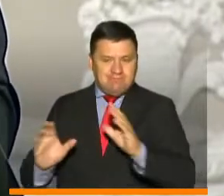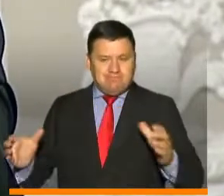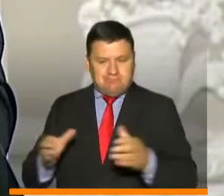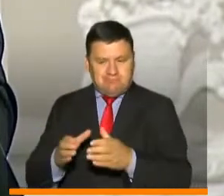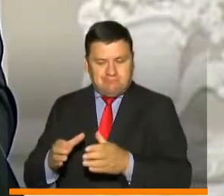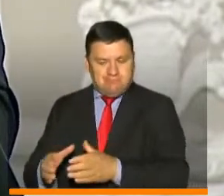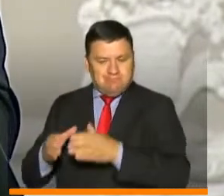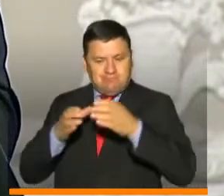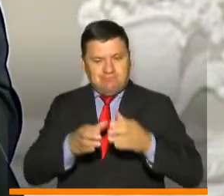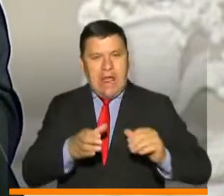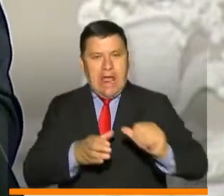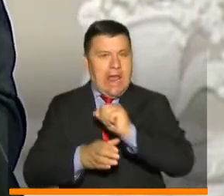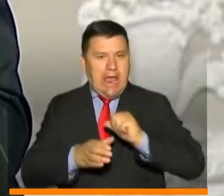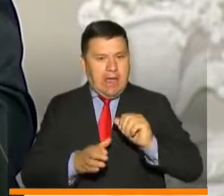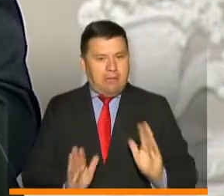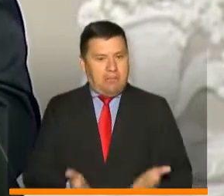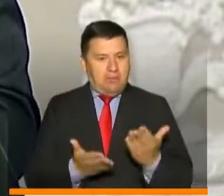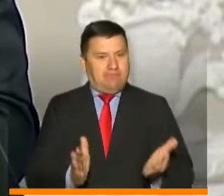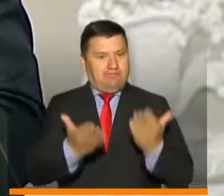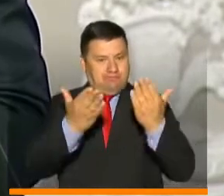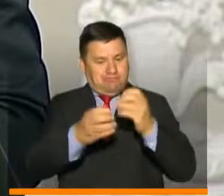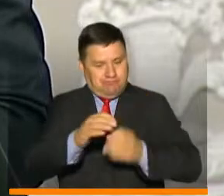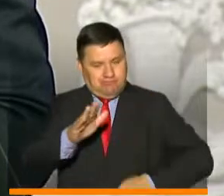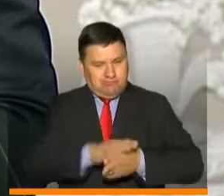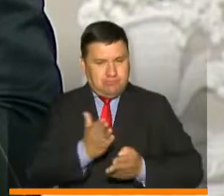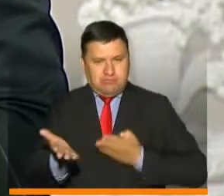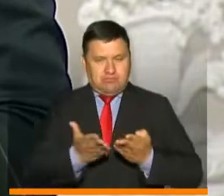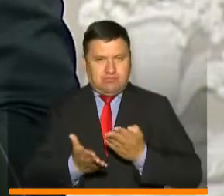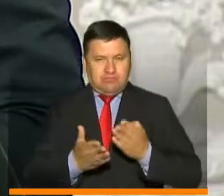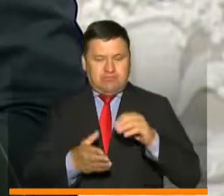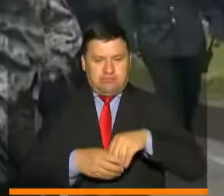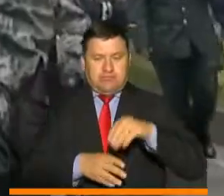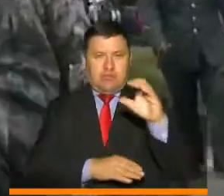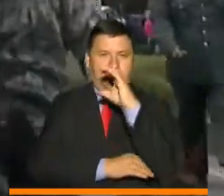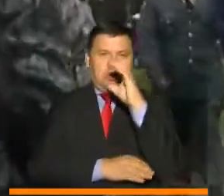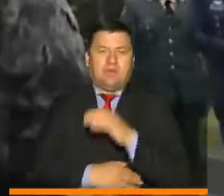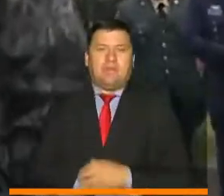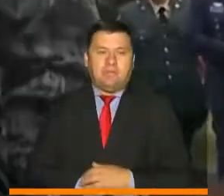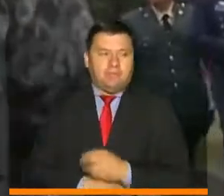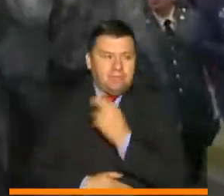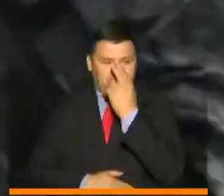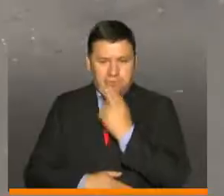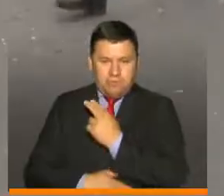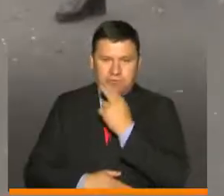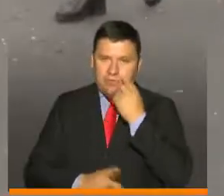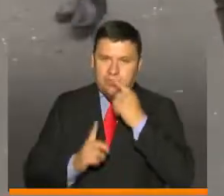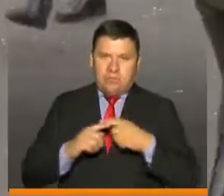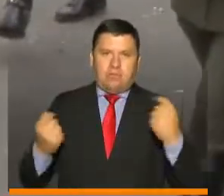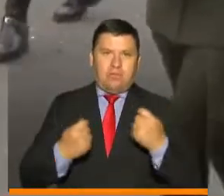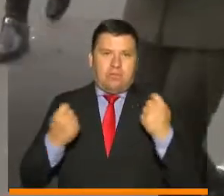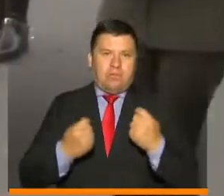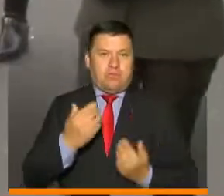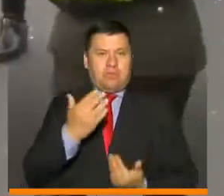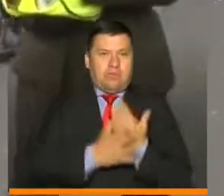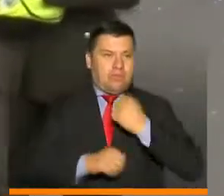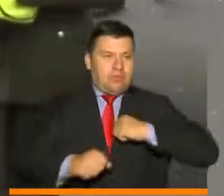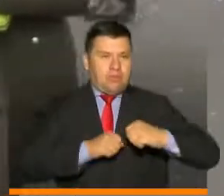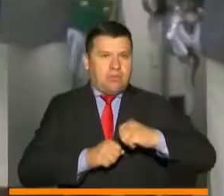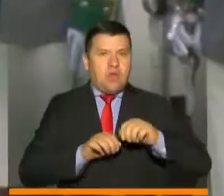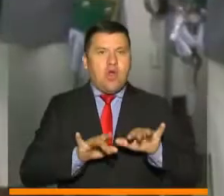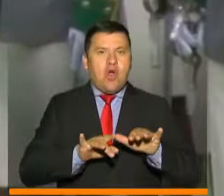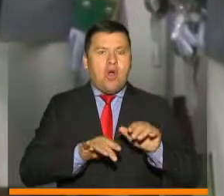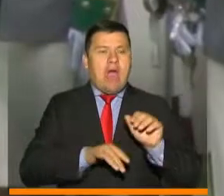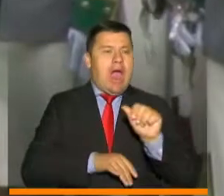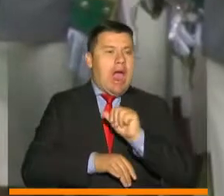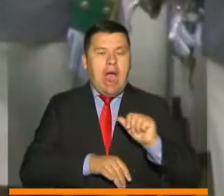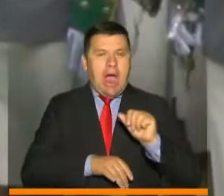reconocimiento, pero también de motivación para seguir sirviéndole al pueblo colombiano. Con este compromiso se promoverá la creación y gestión de oficinas de